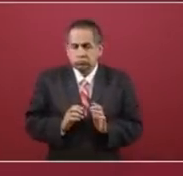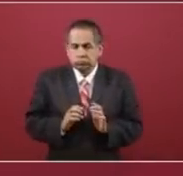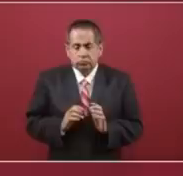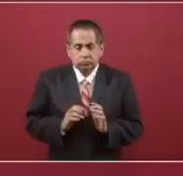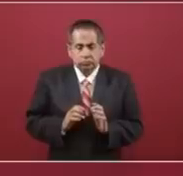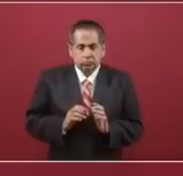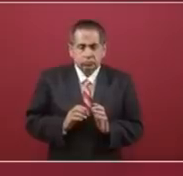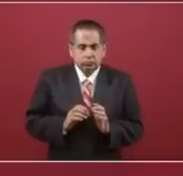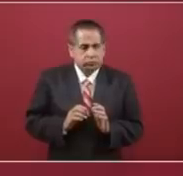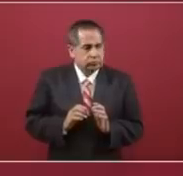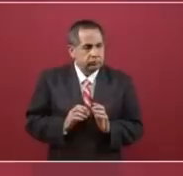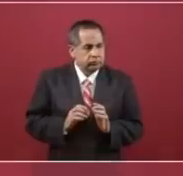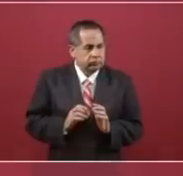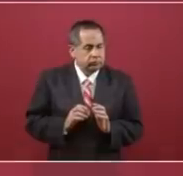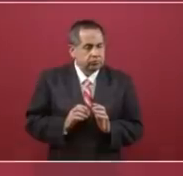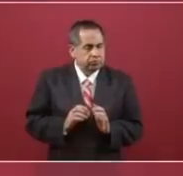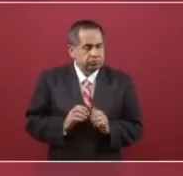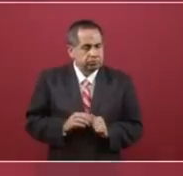Eh